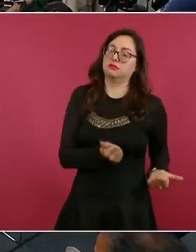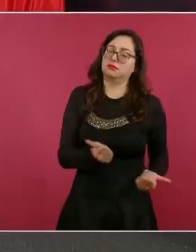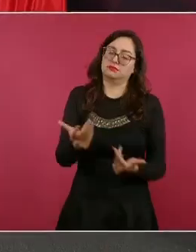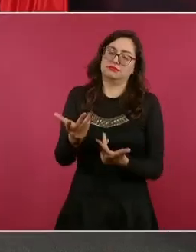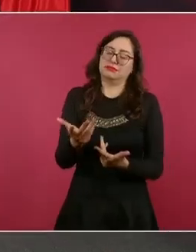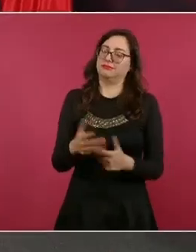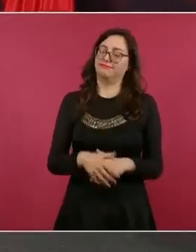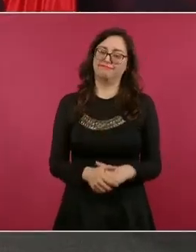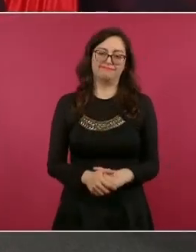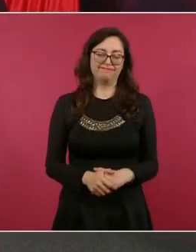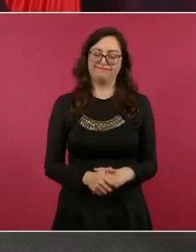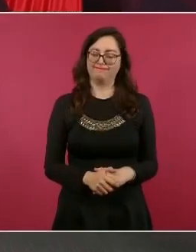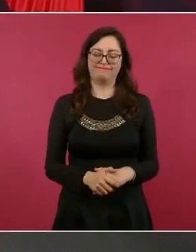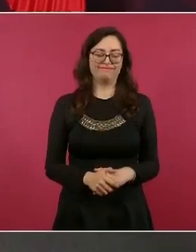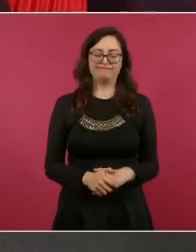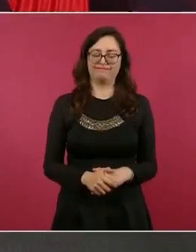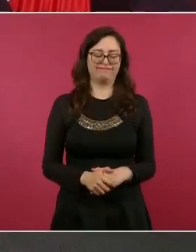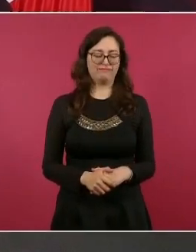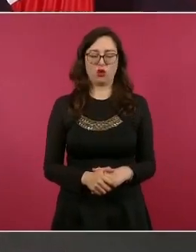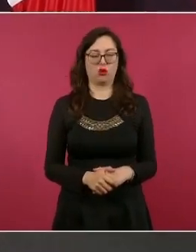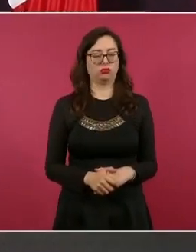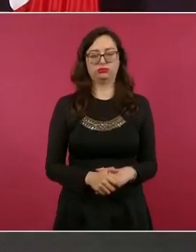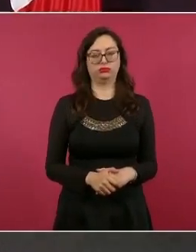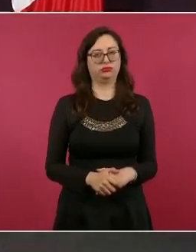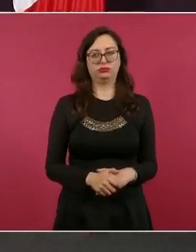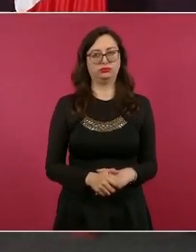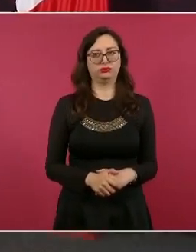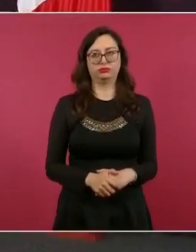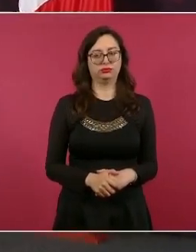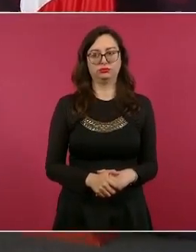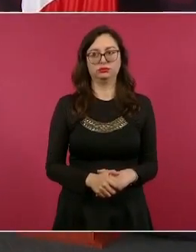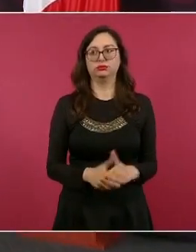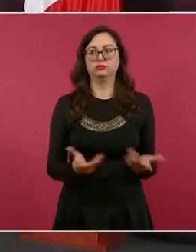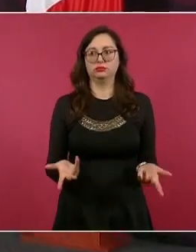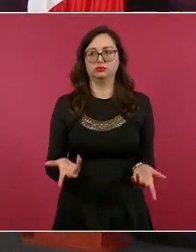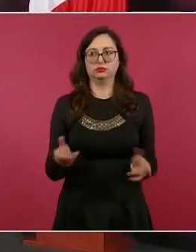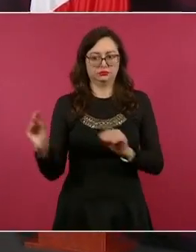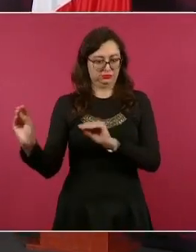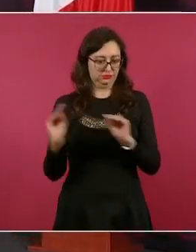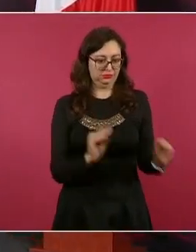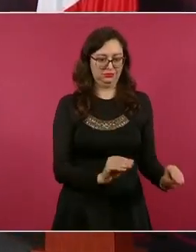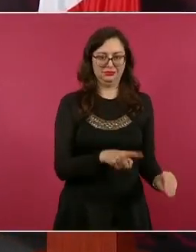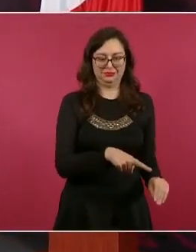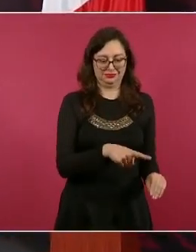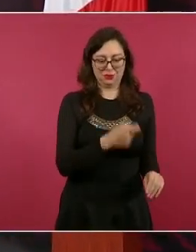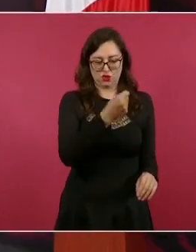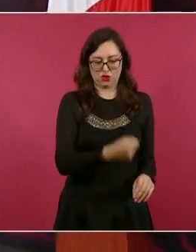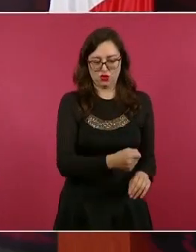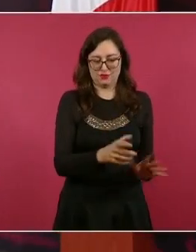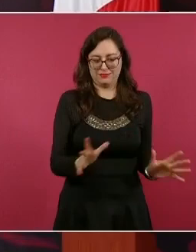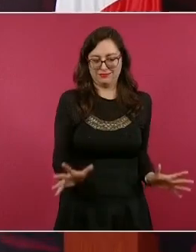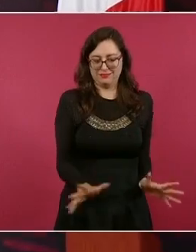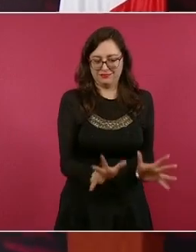y tenemos que traer el agua acá. No, ¿por qué no desarrollamos